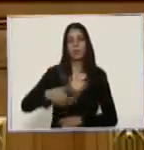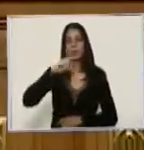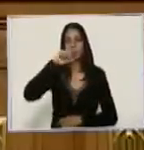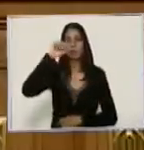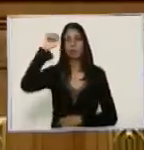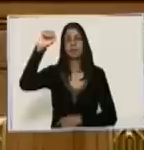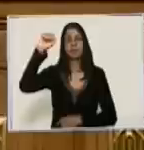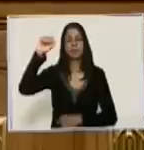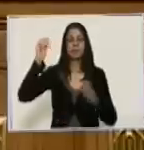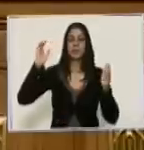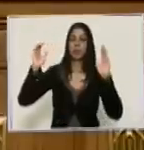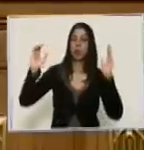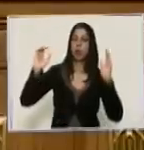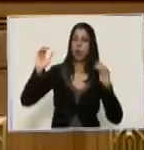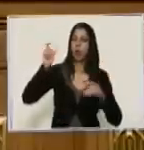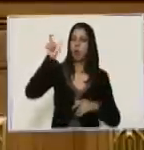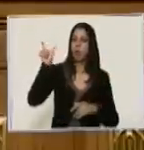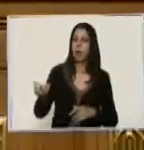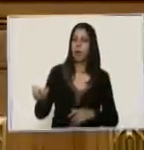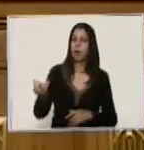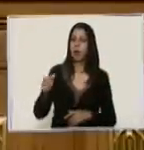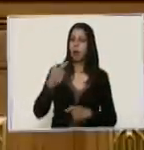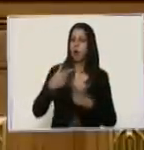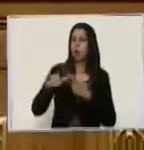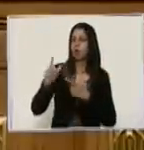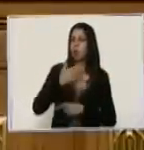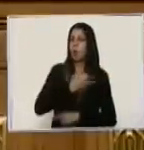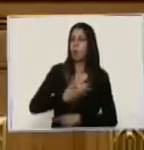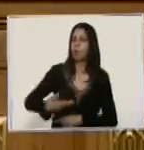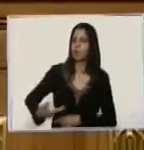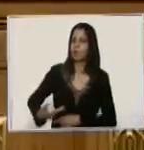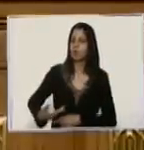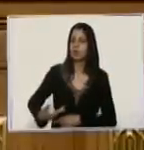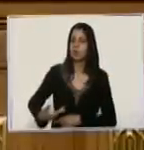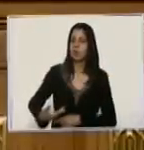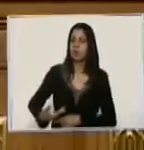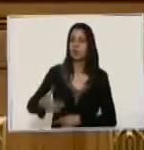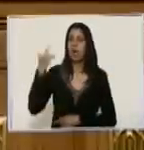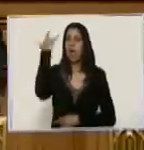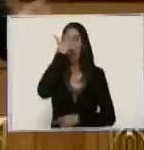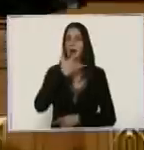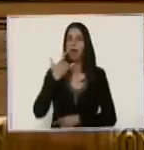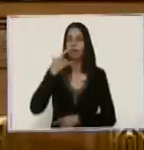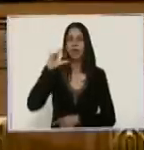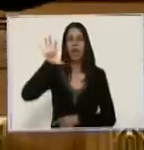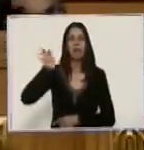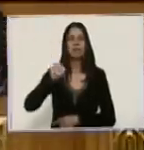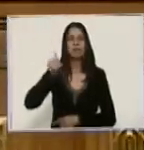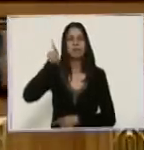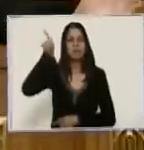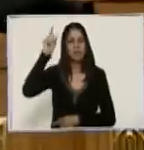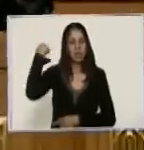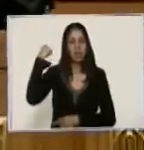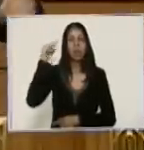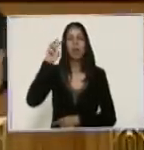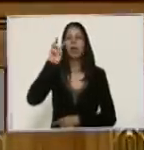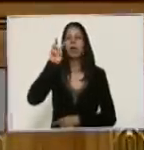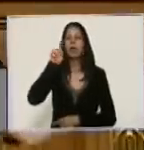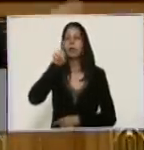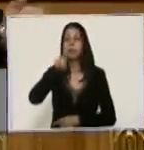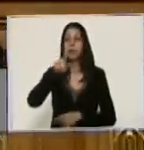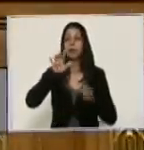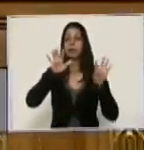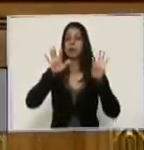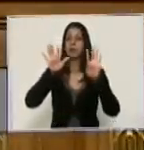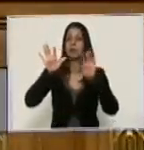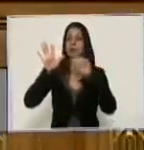Maduro con Pol Pot, el presidente, bueno, de Camboya, cuando en la época entre 1975